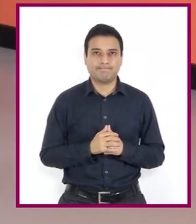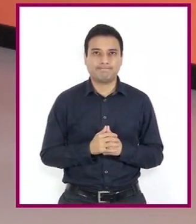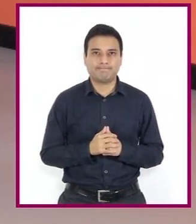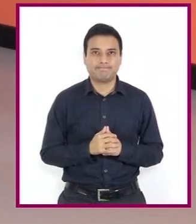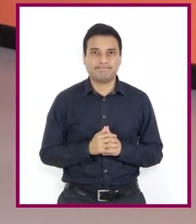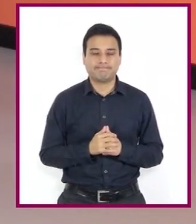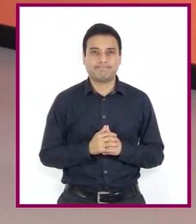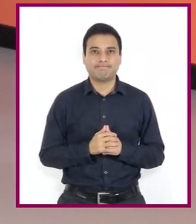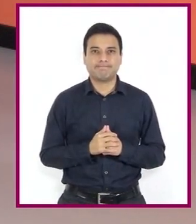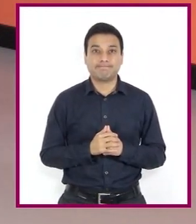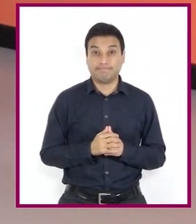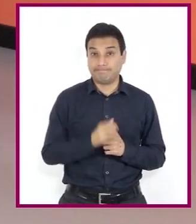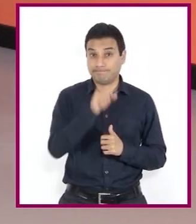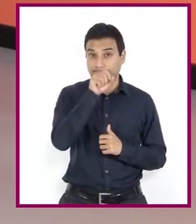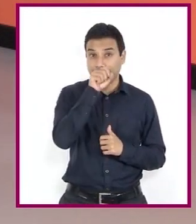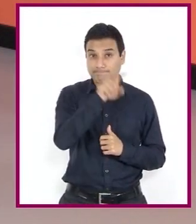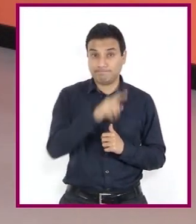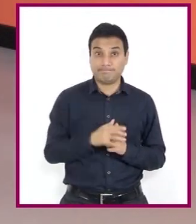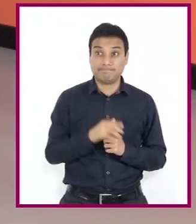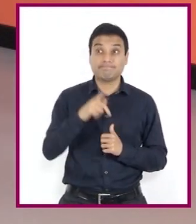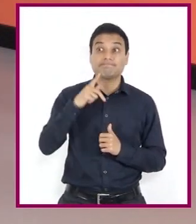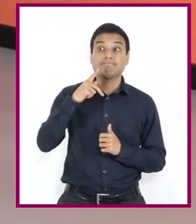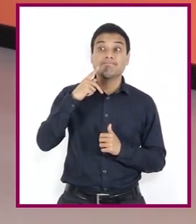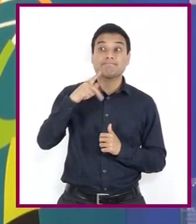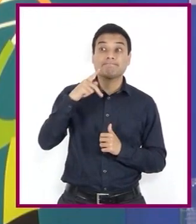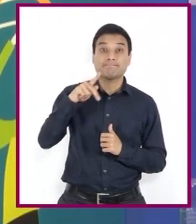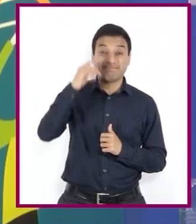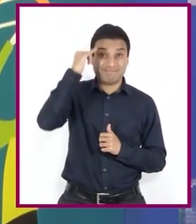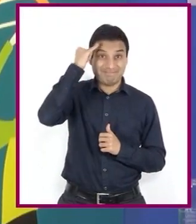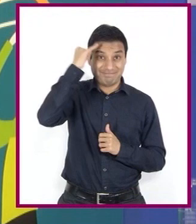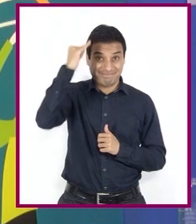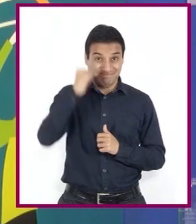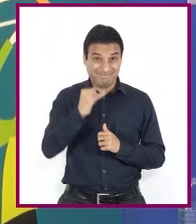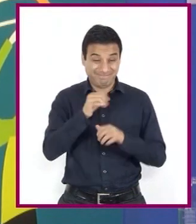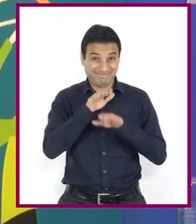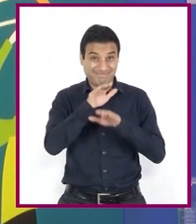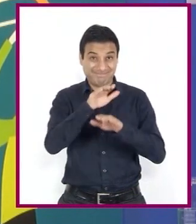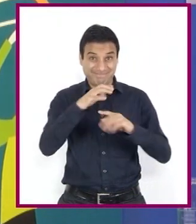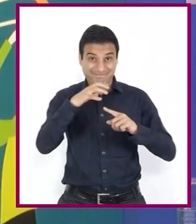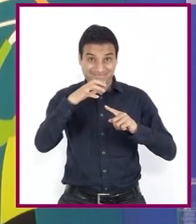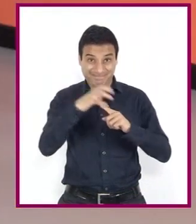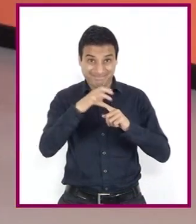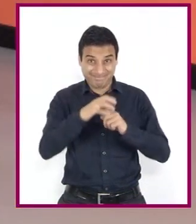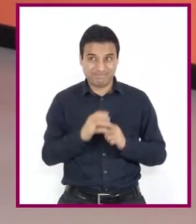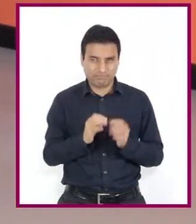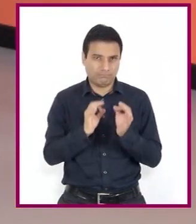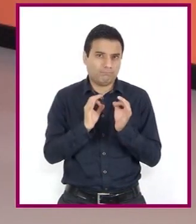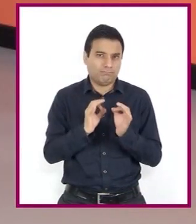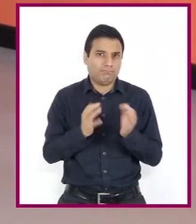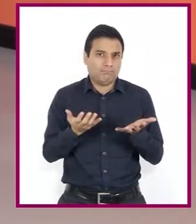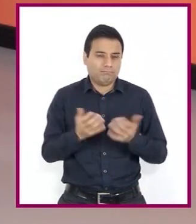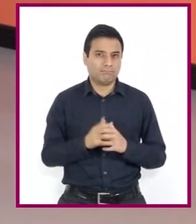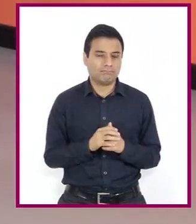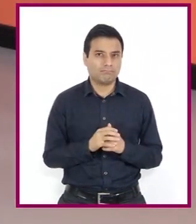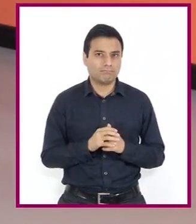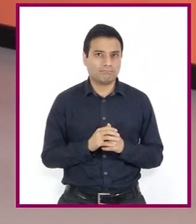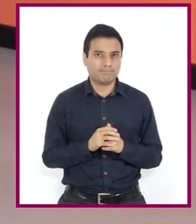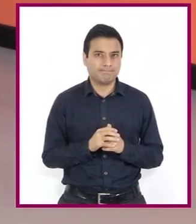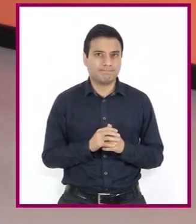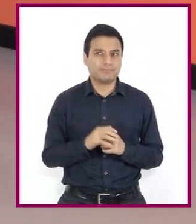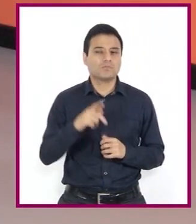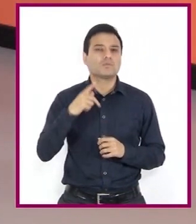Podemos observar también que su hipótesis sobre la eficacia del hongo para matar bacterias surgió mucho después dentro